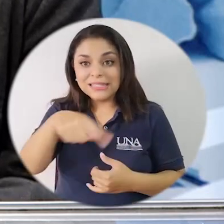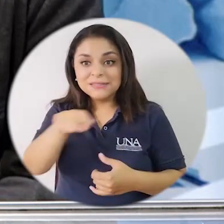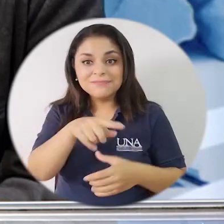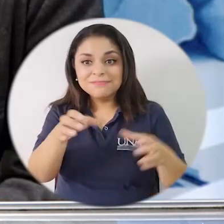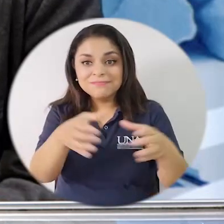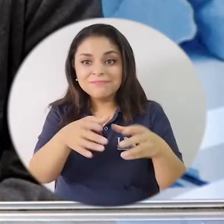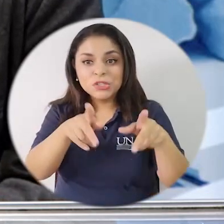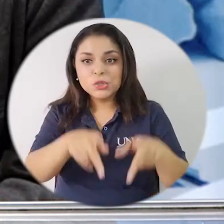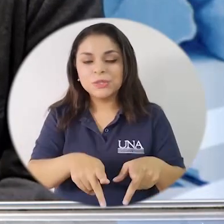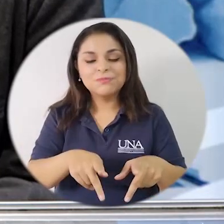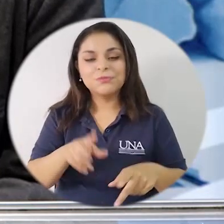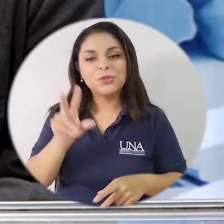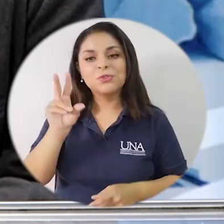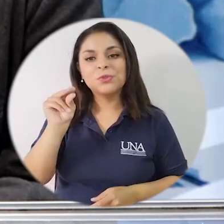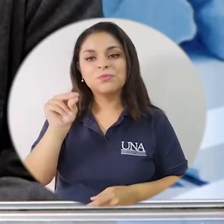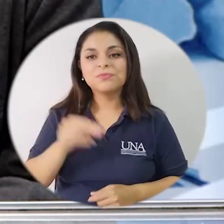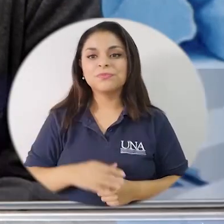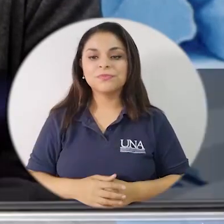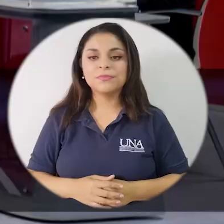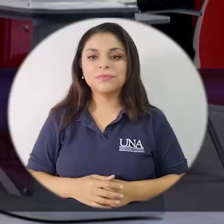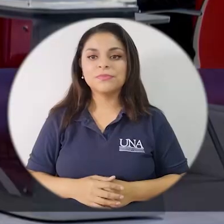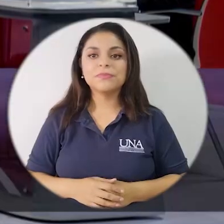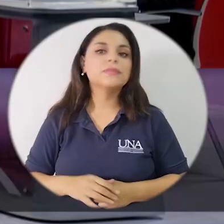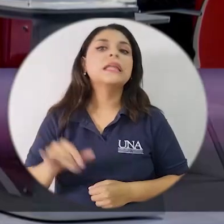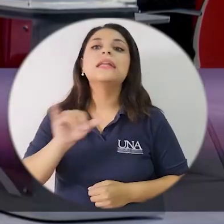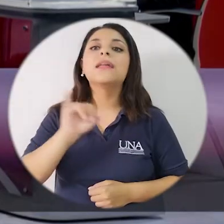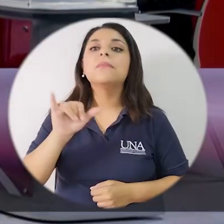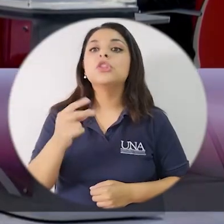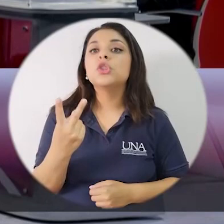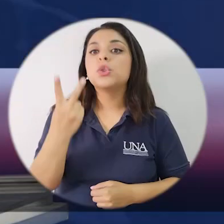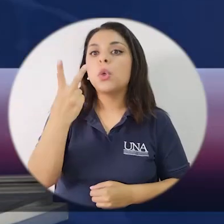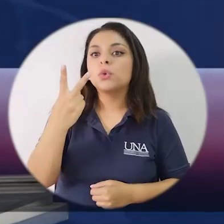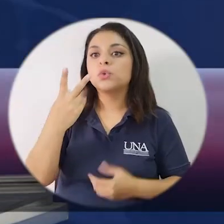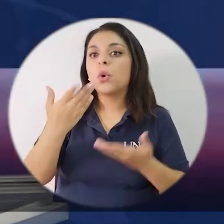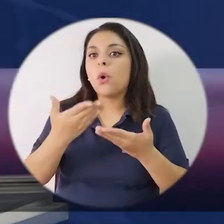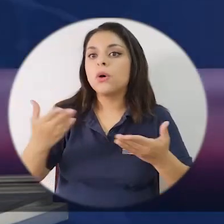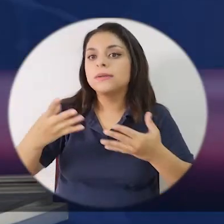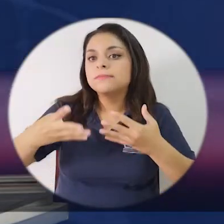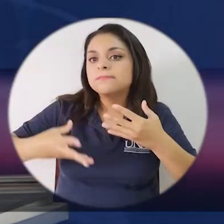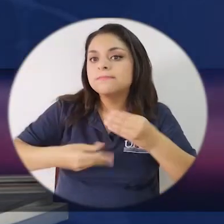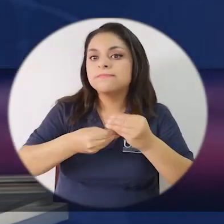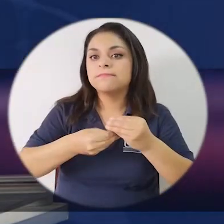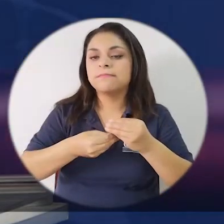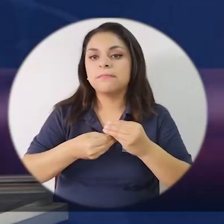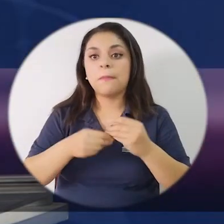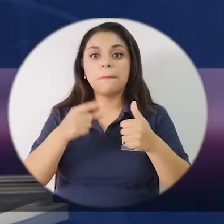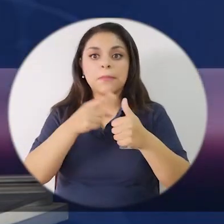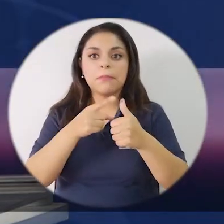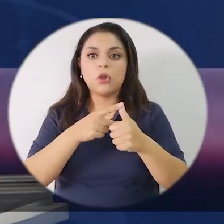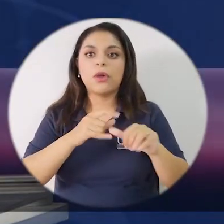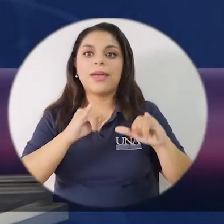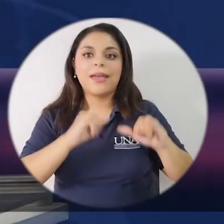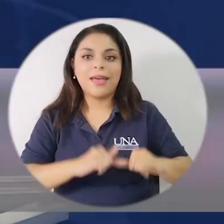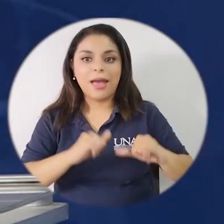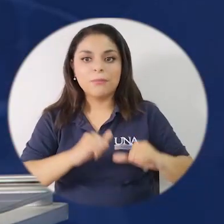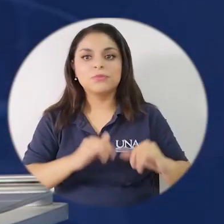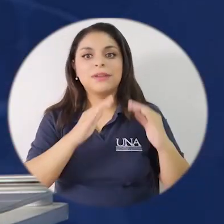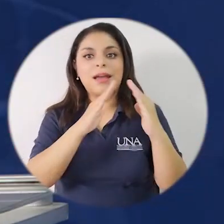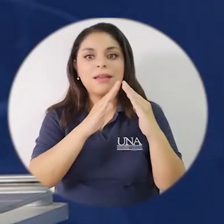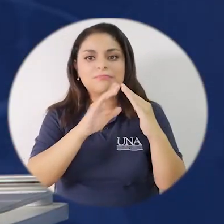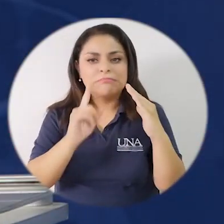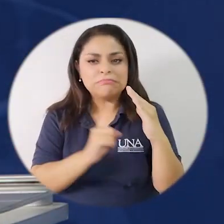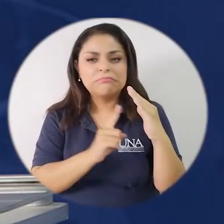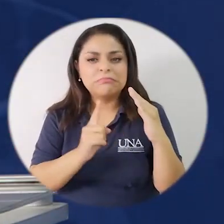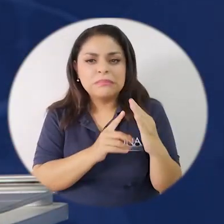personas no era así. Y a esto se suman dos factores adicionales. Uno, de que estamos confinados en espacios mucho más